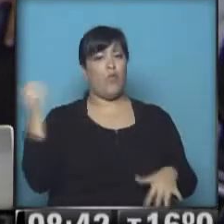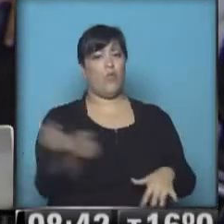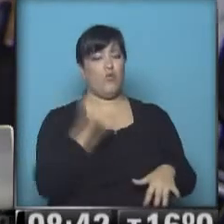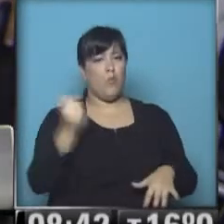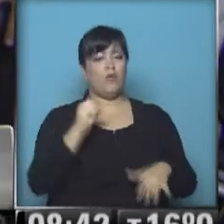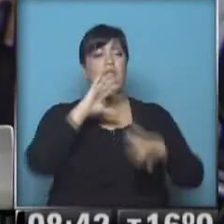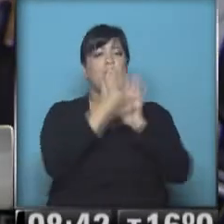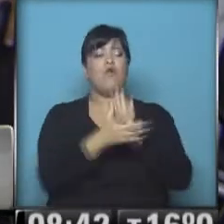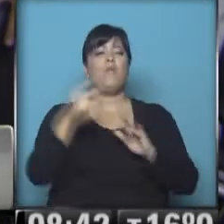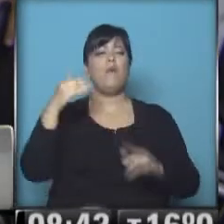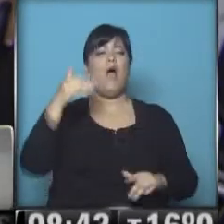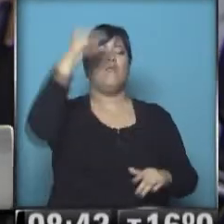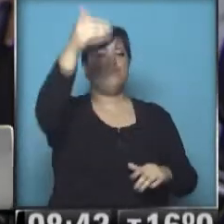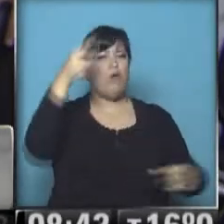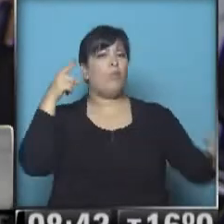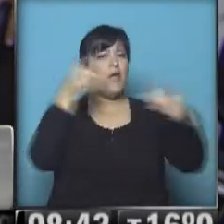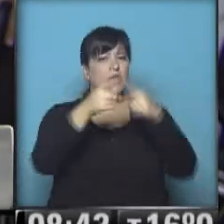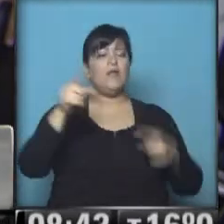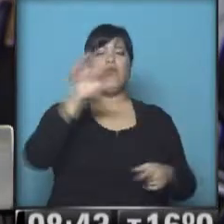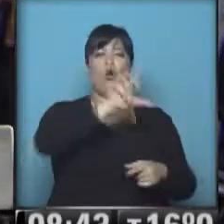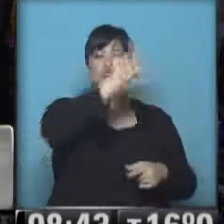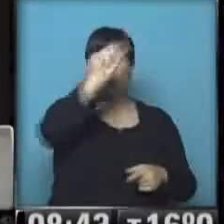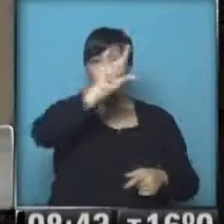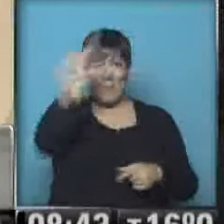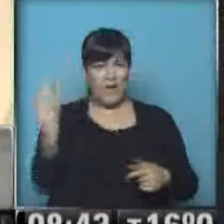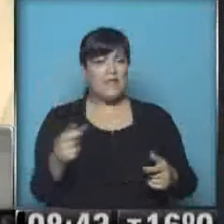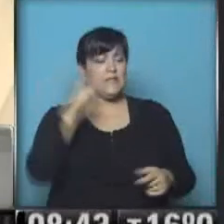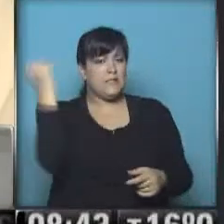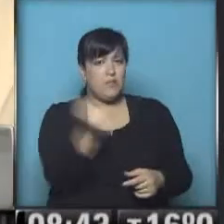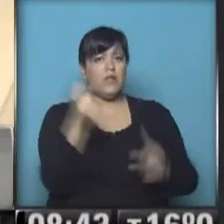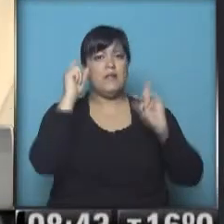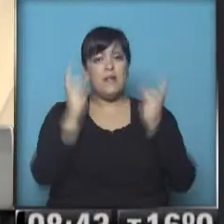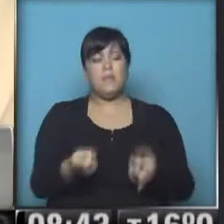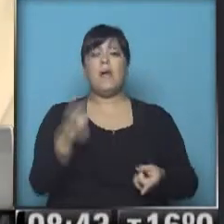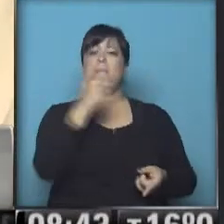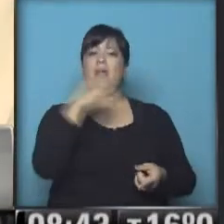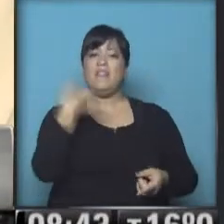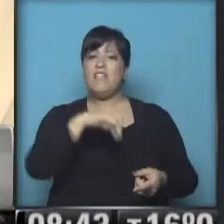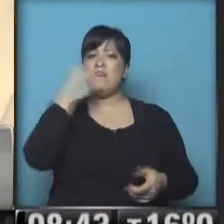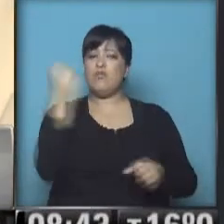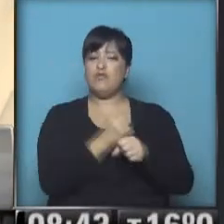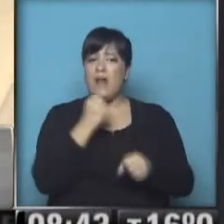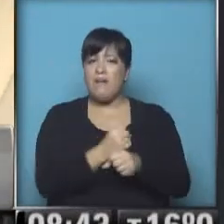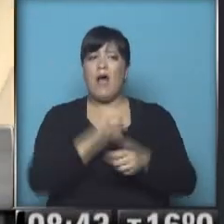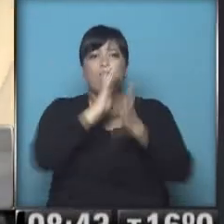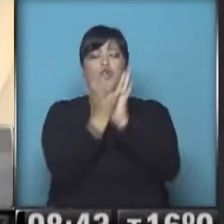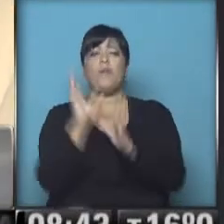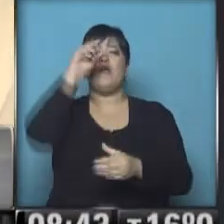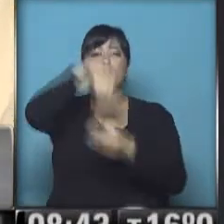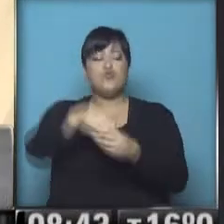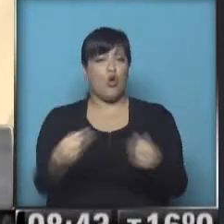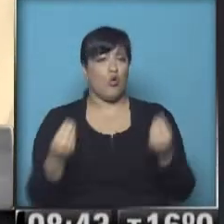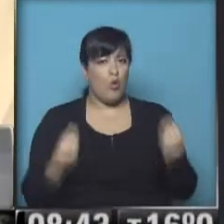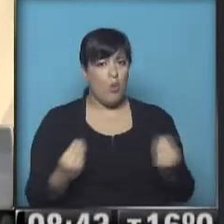que tenemos a nivel de los países de la región, pero tenemos que trabajar en ver cómo se va a construir esa inclusión